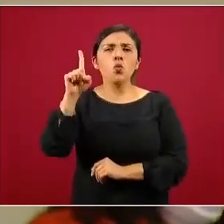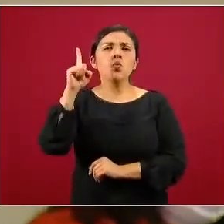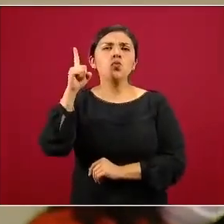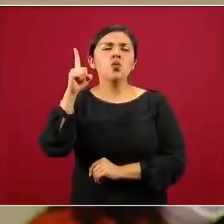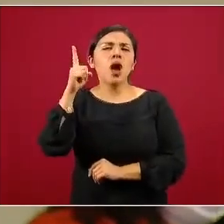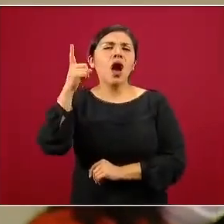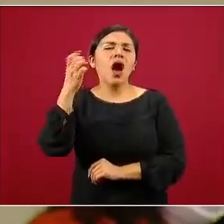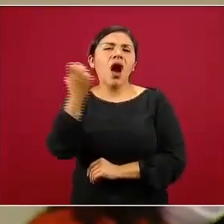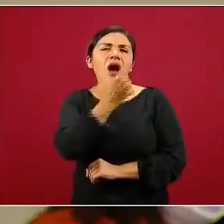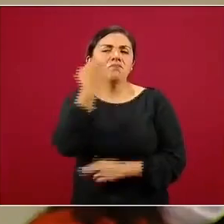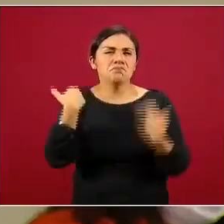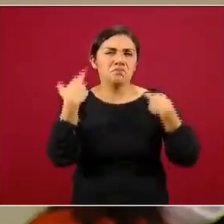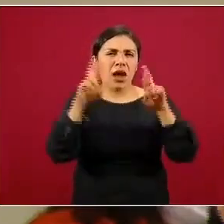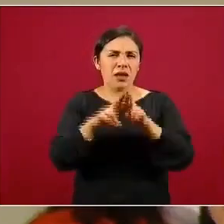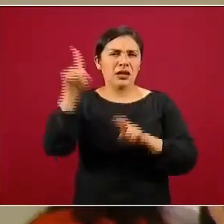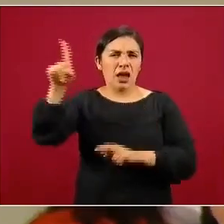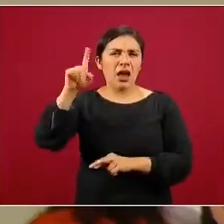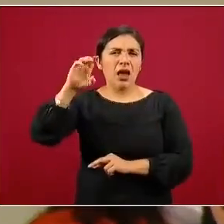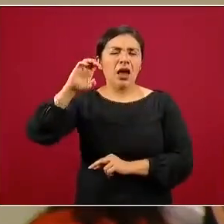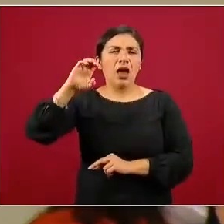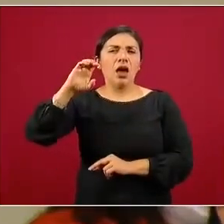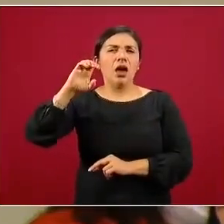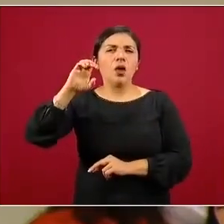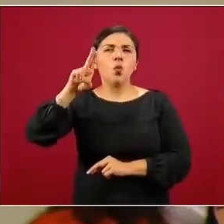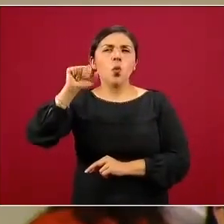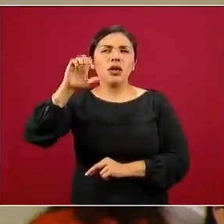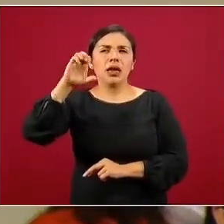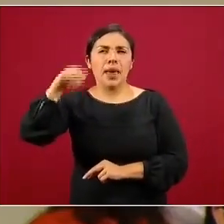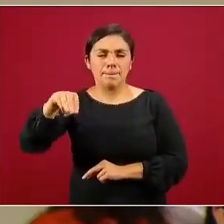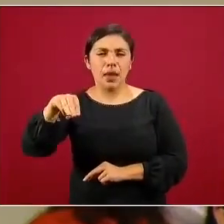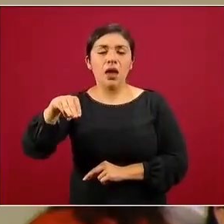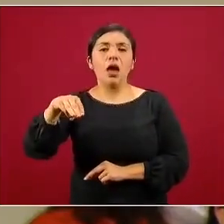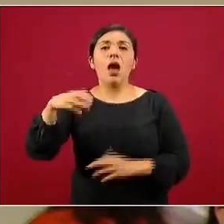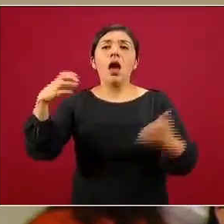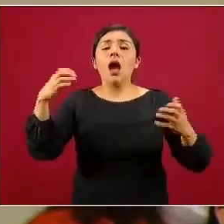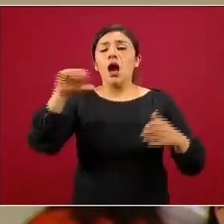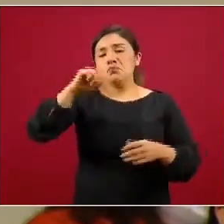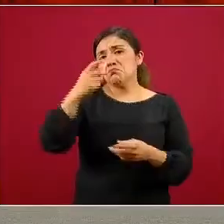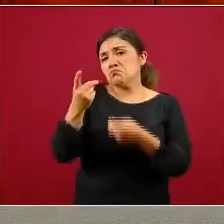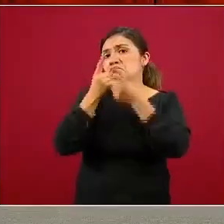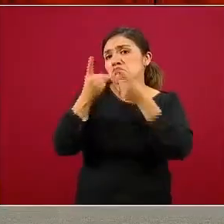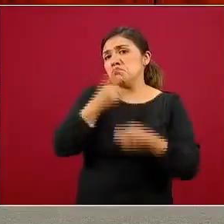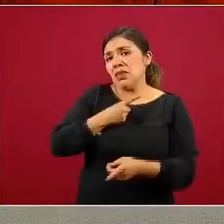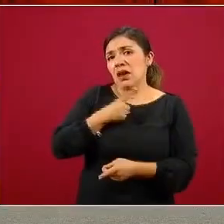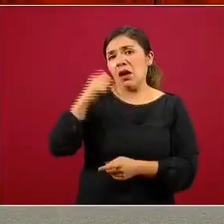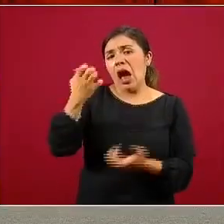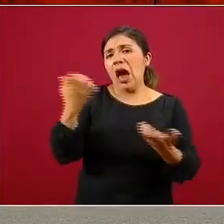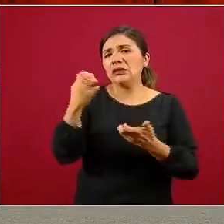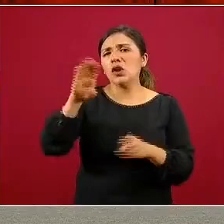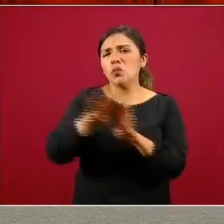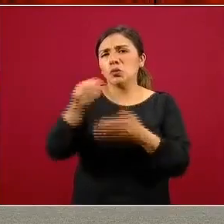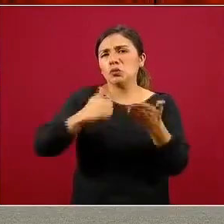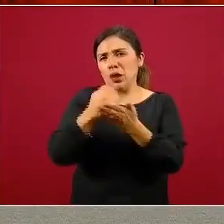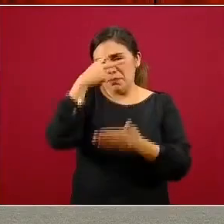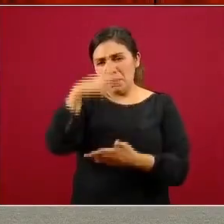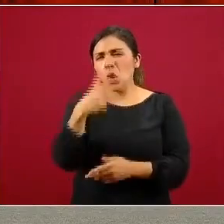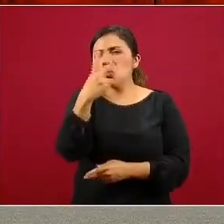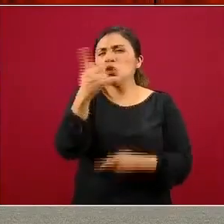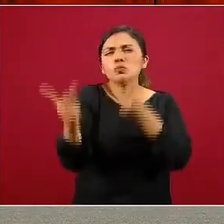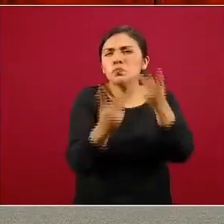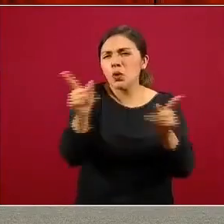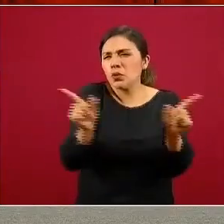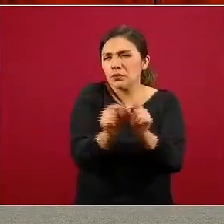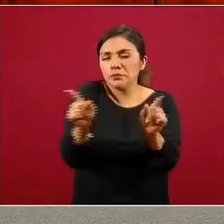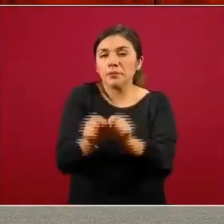Universidad Autónoma de la Ciudad de México me compartió esta parte que lo elabora la Secretaría de Salud de la Ciudad de México. Son dos preguntas